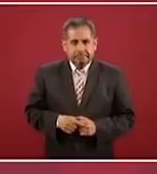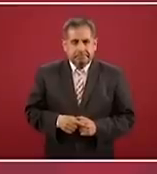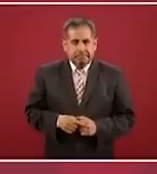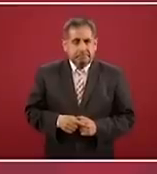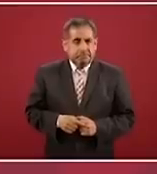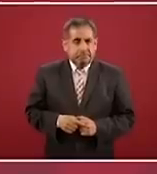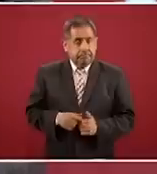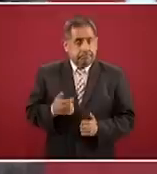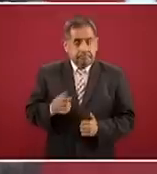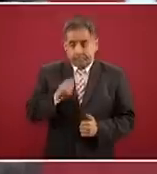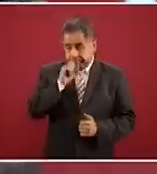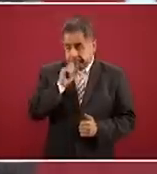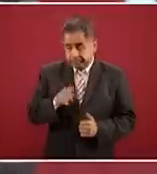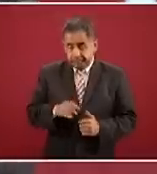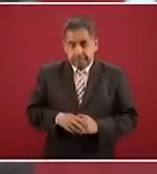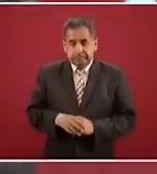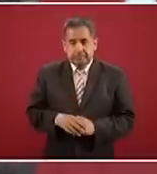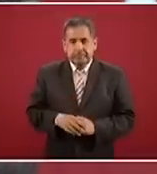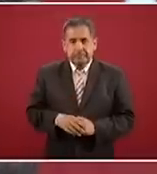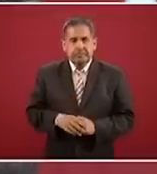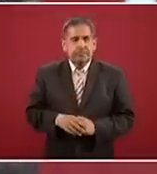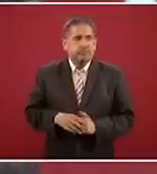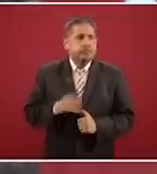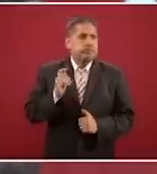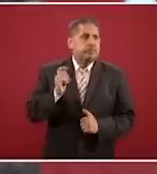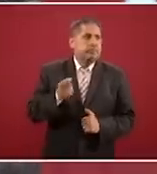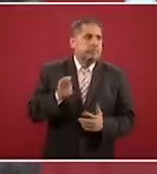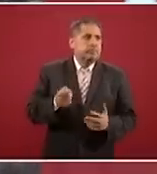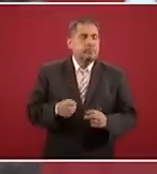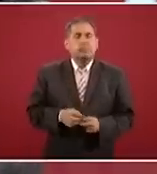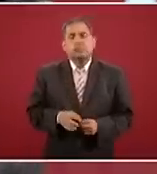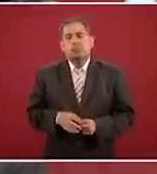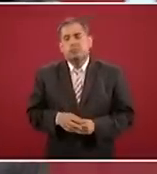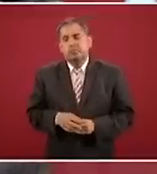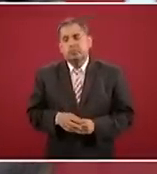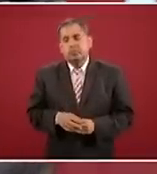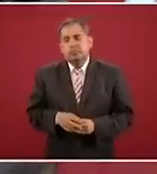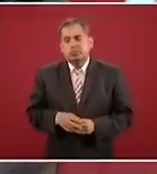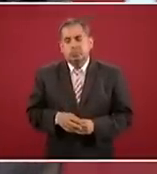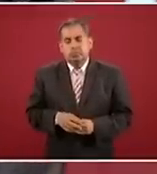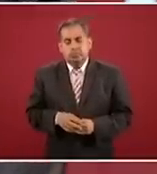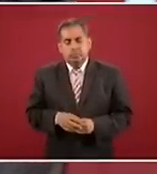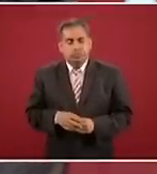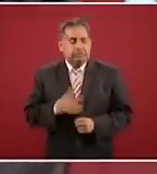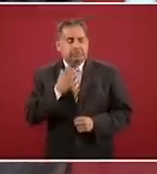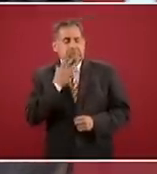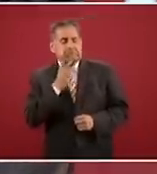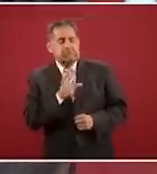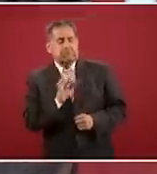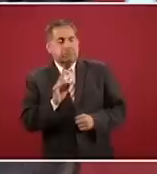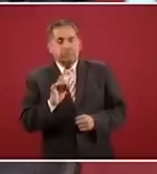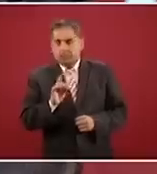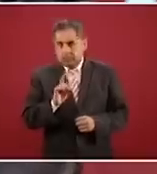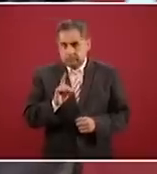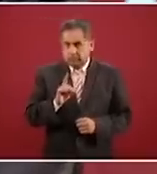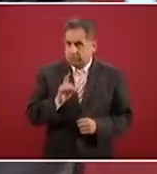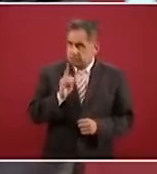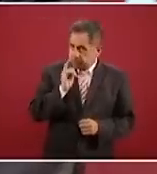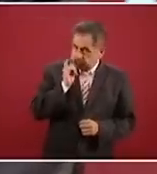Y el no darle la importancia que